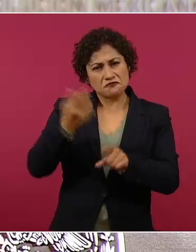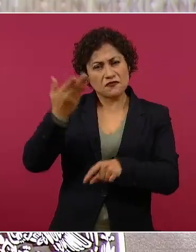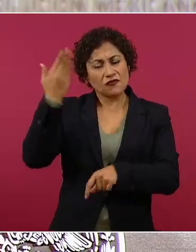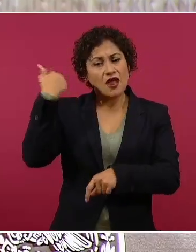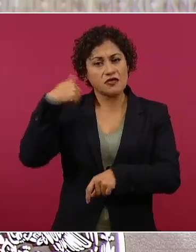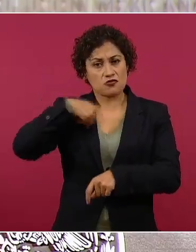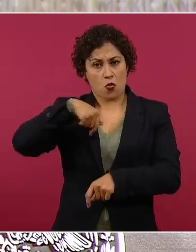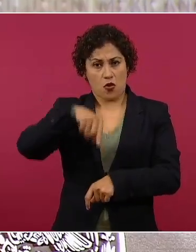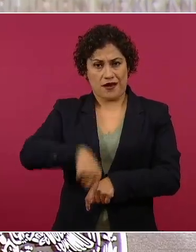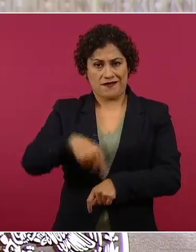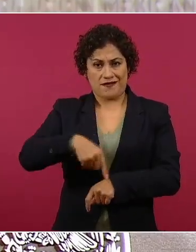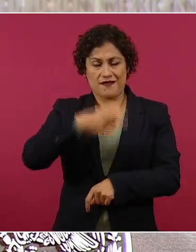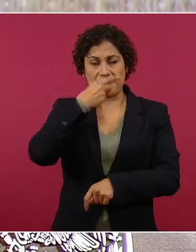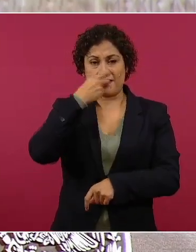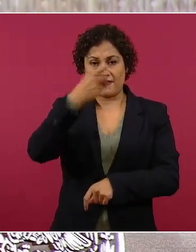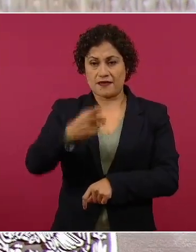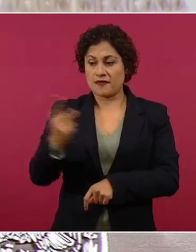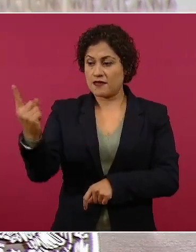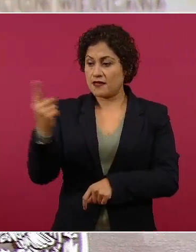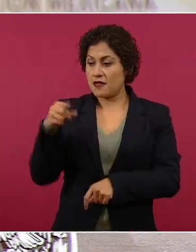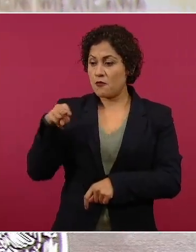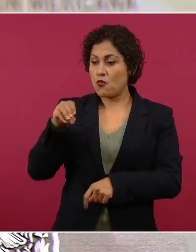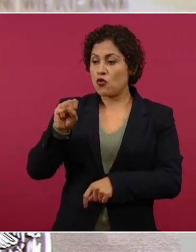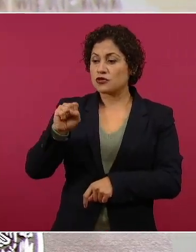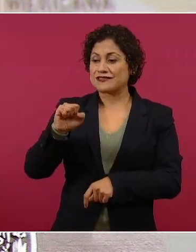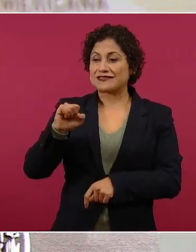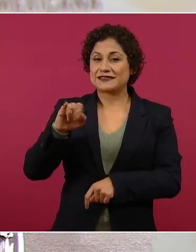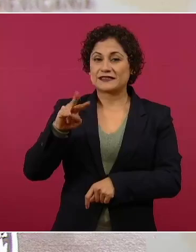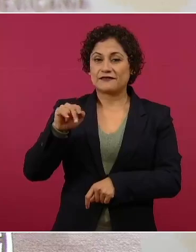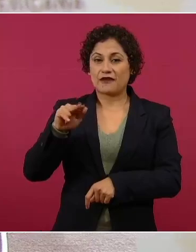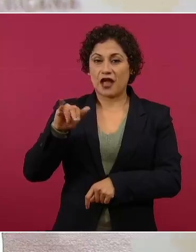vez me dijo Monsiváis,